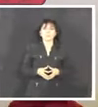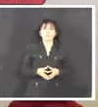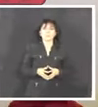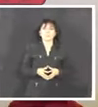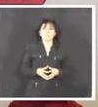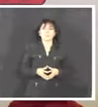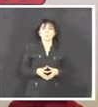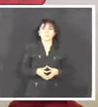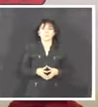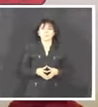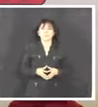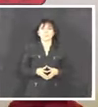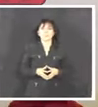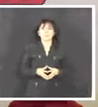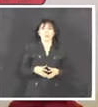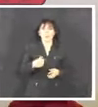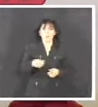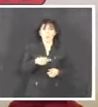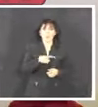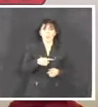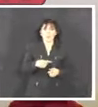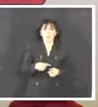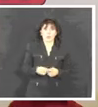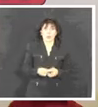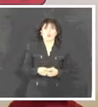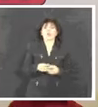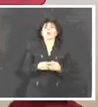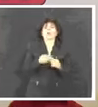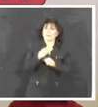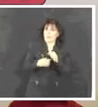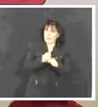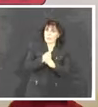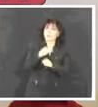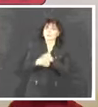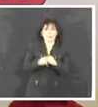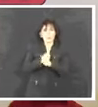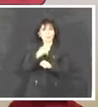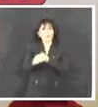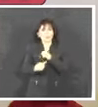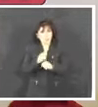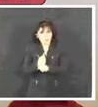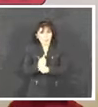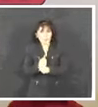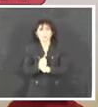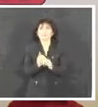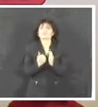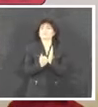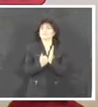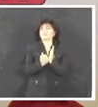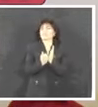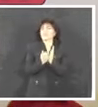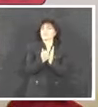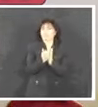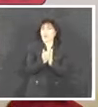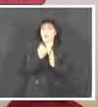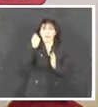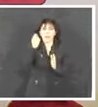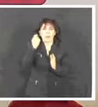Vamos a garantizar y aumentar cada año la pensión universal a los adultos